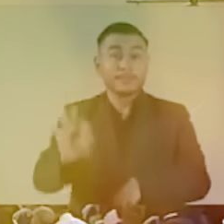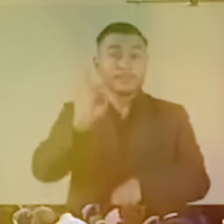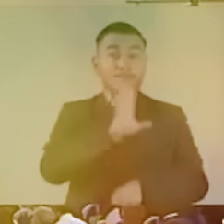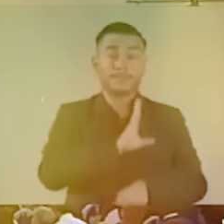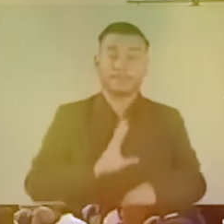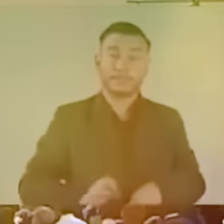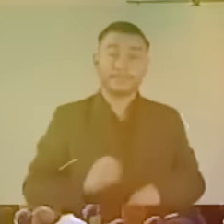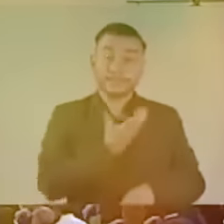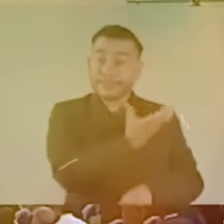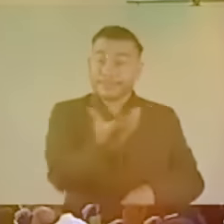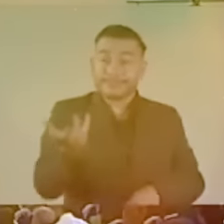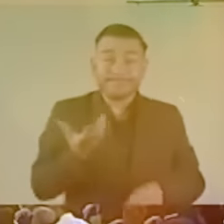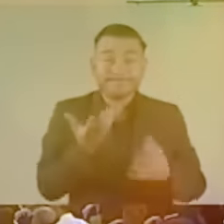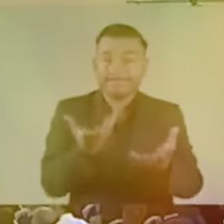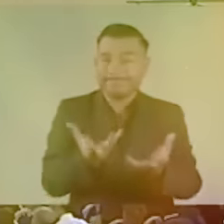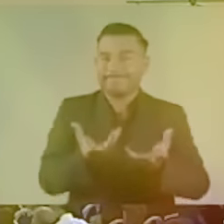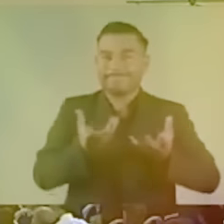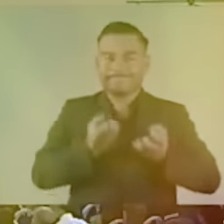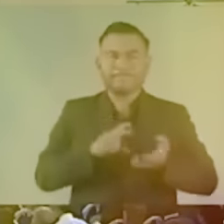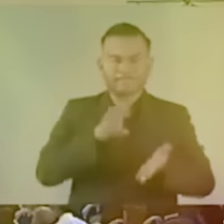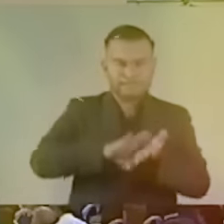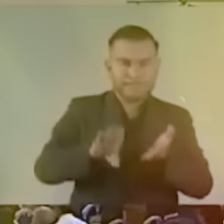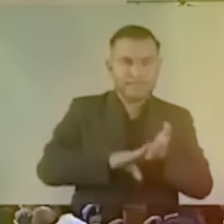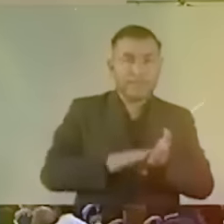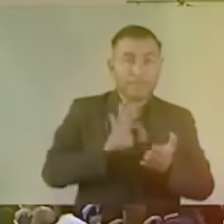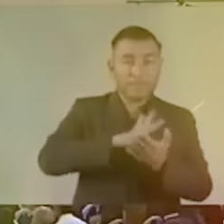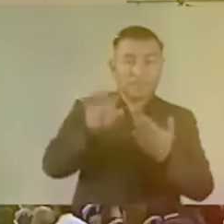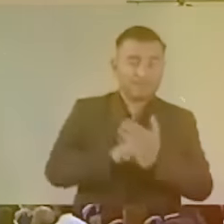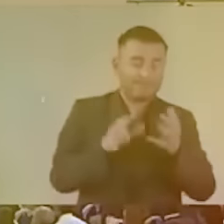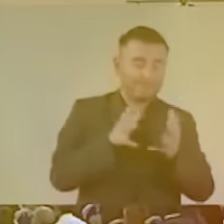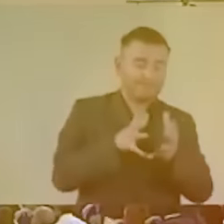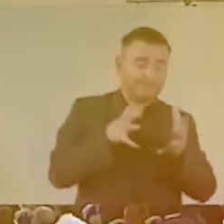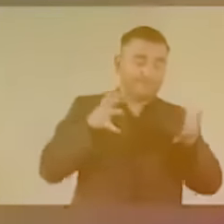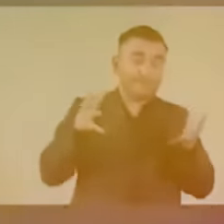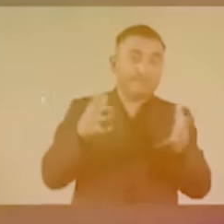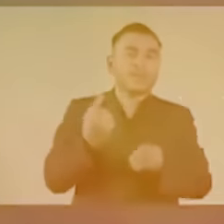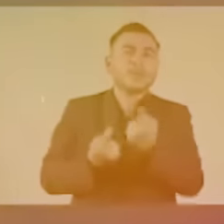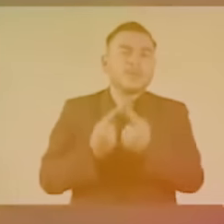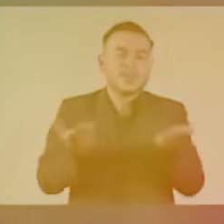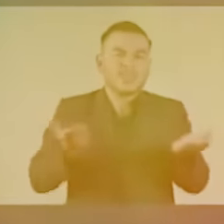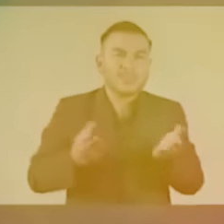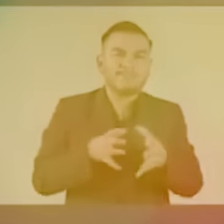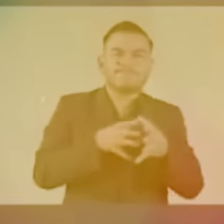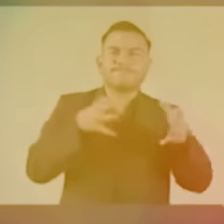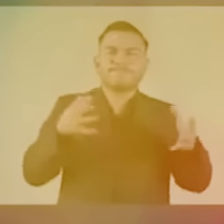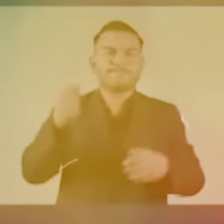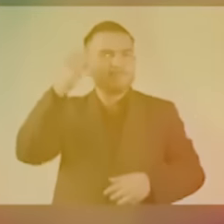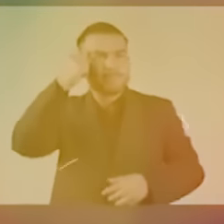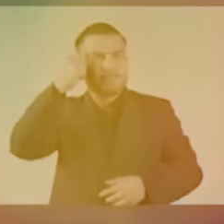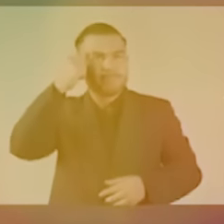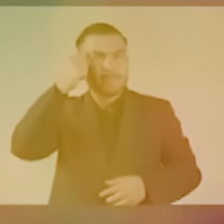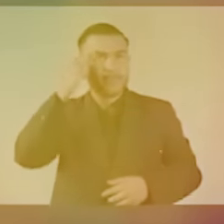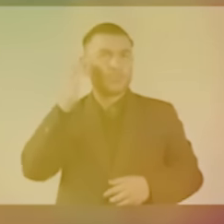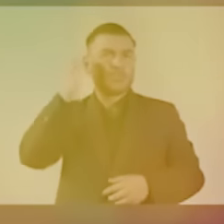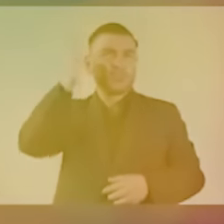todos queremos. También vamos a invertir en megaproyectos. Vamos a pensar en grande y ejecutar en grande. Vamos a pensar en largo